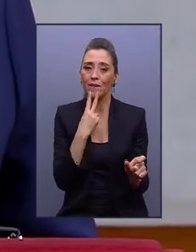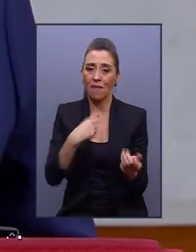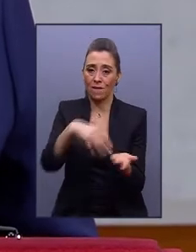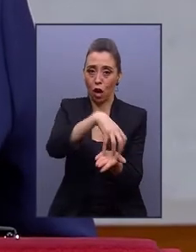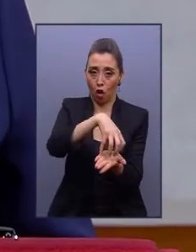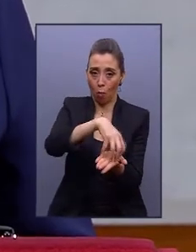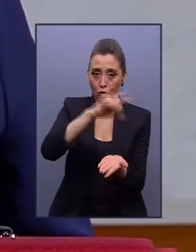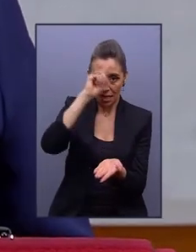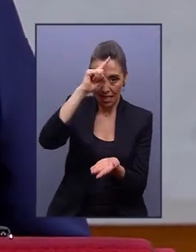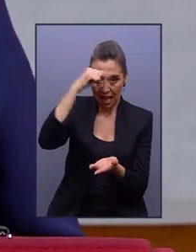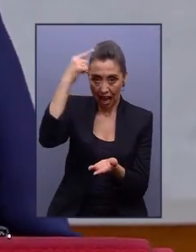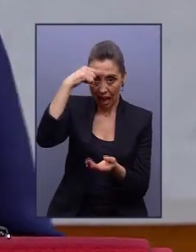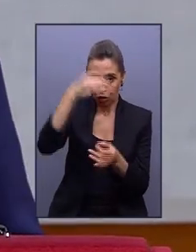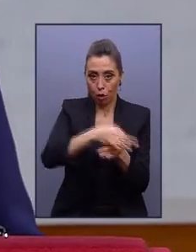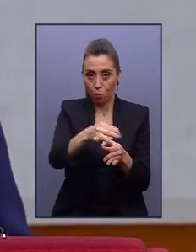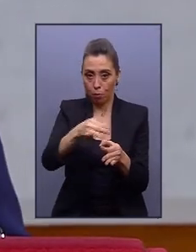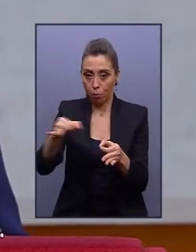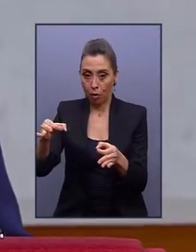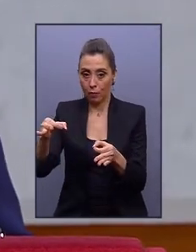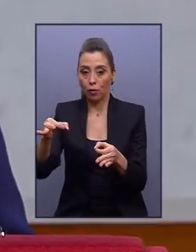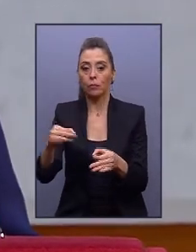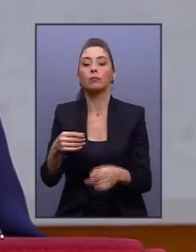sus alrededores. Pero